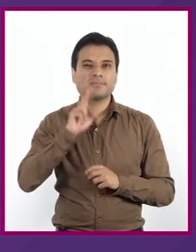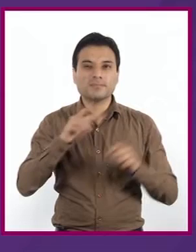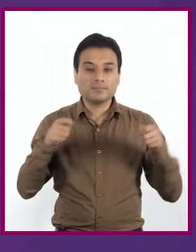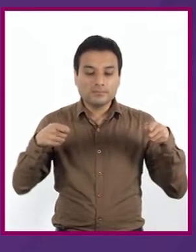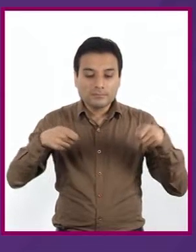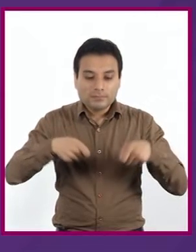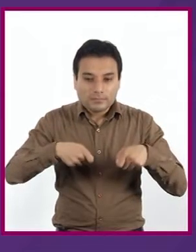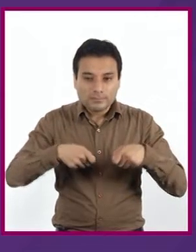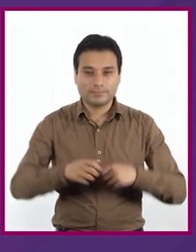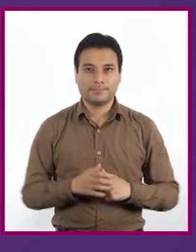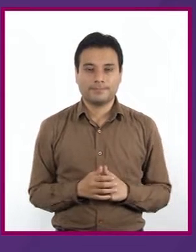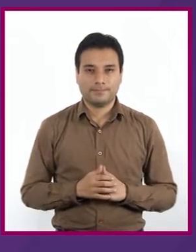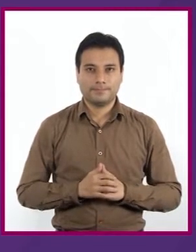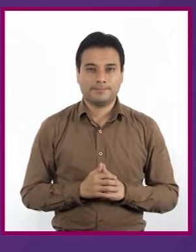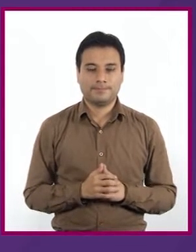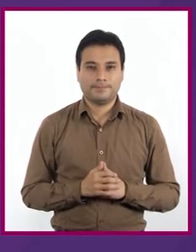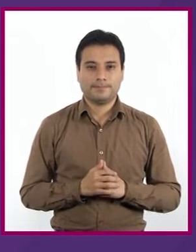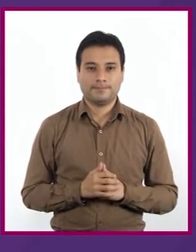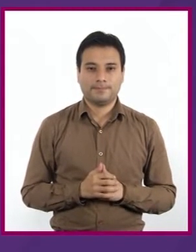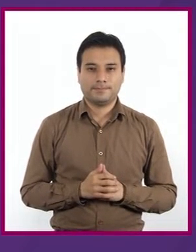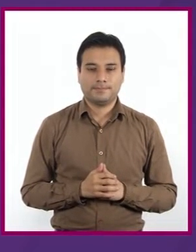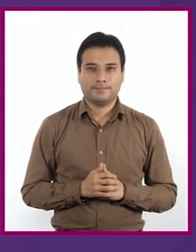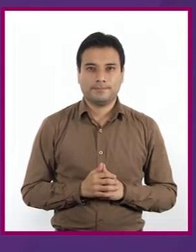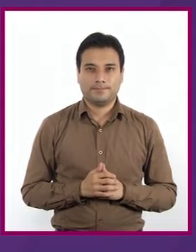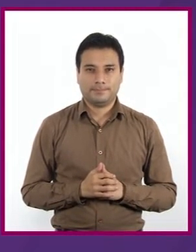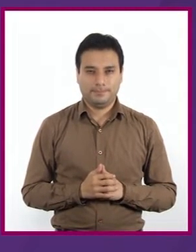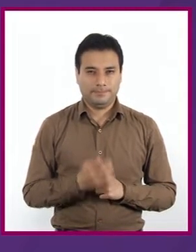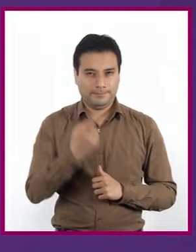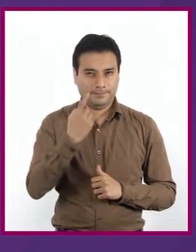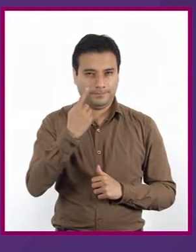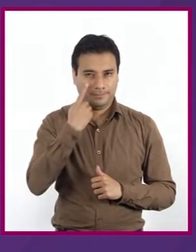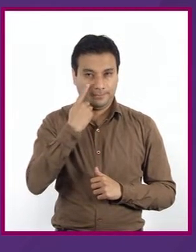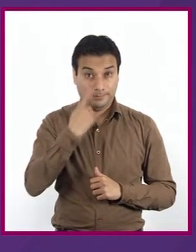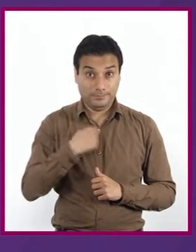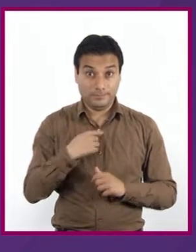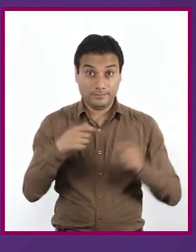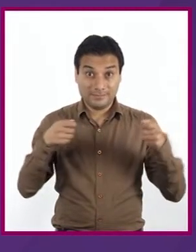eléctrica en la disolución de la sal, observamos que